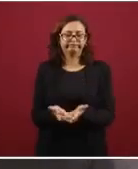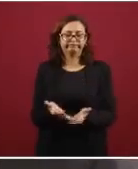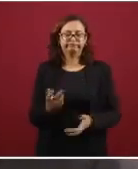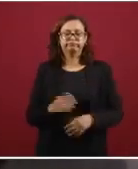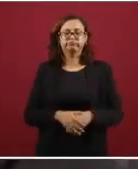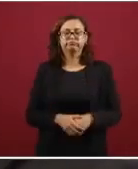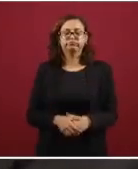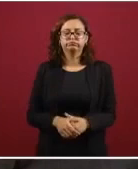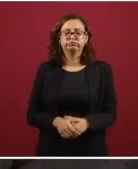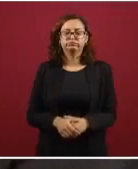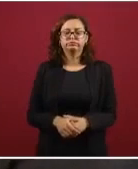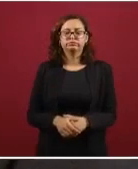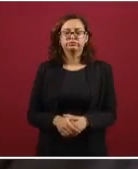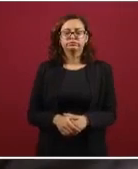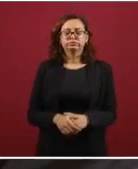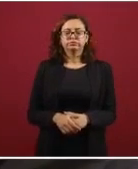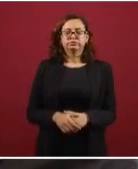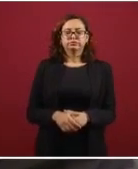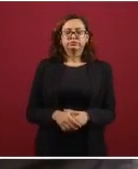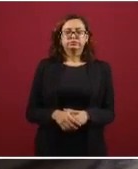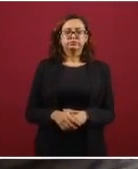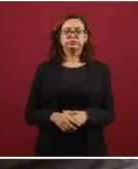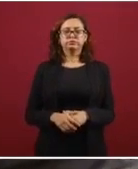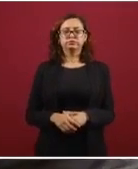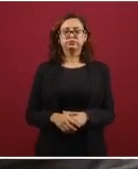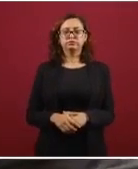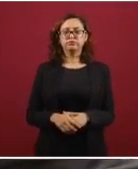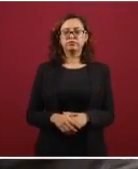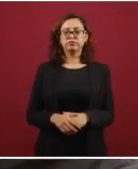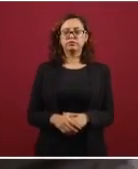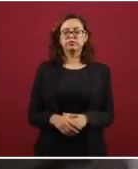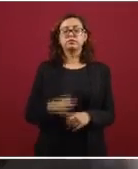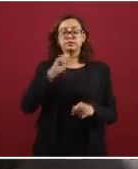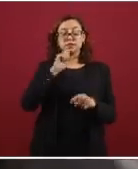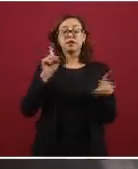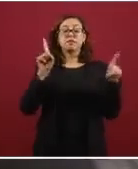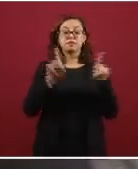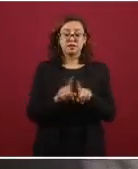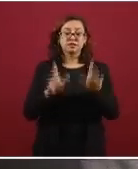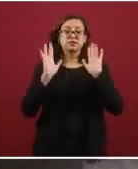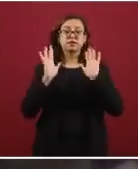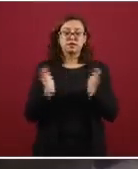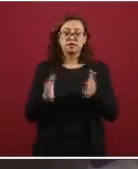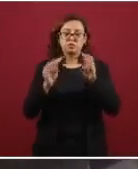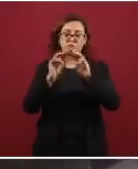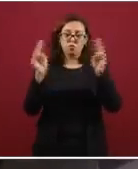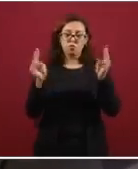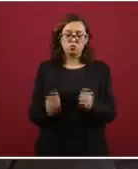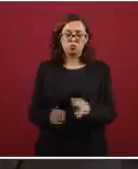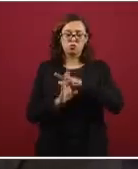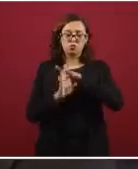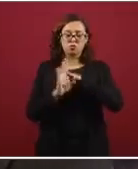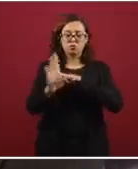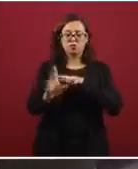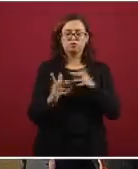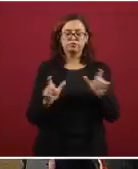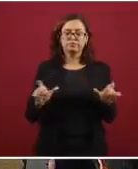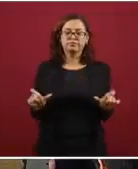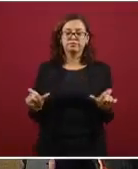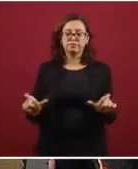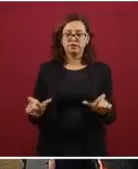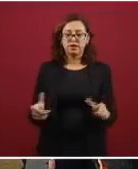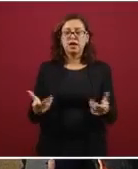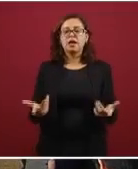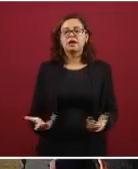Les informo también que tenemos ya instalado un mecanismo de coordinación migratoria en el que participan varios países, 5 países en este